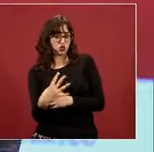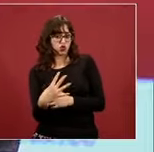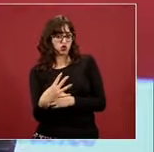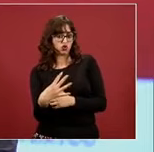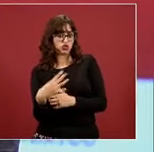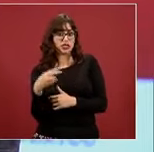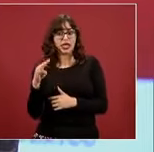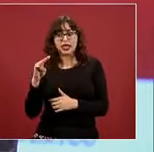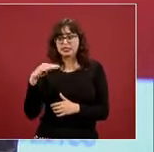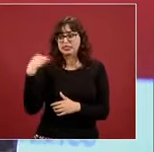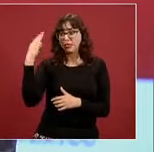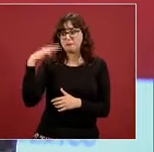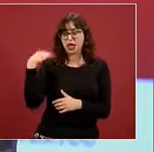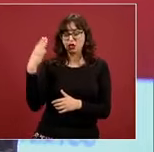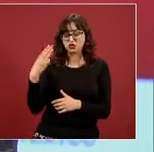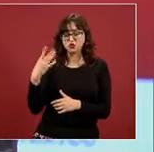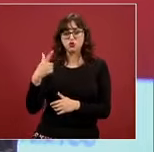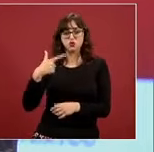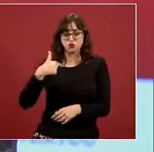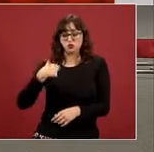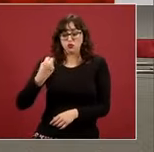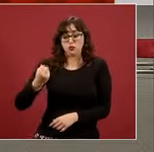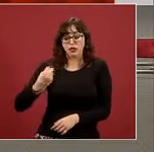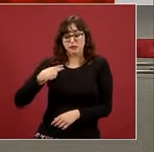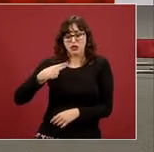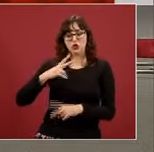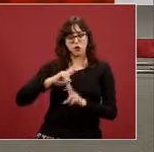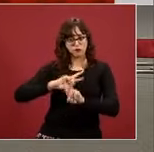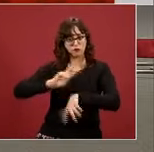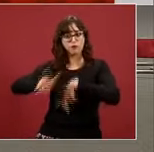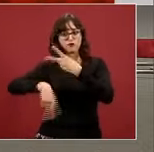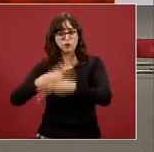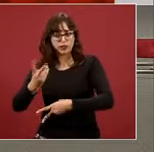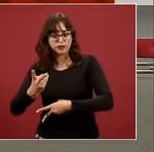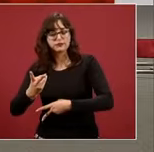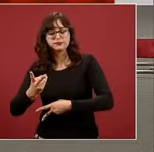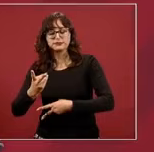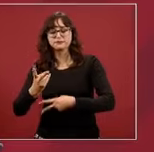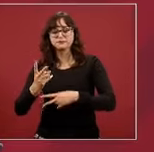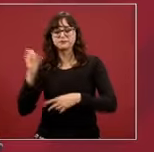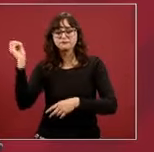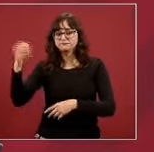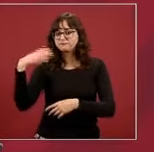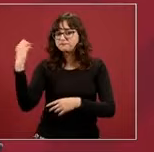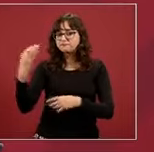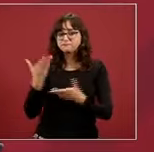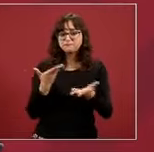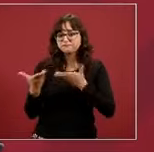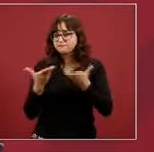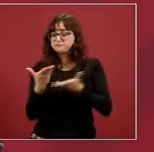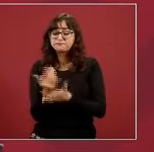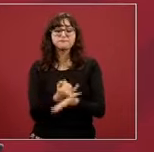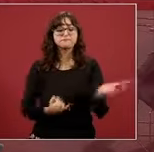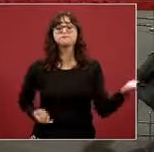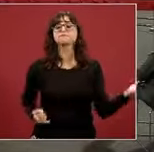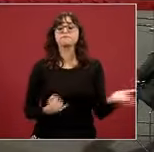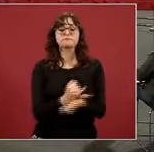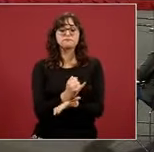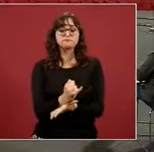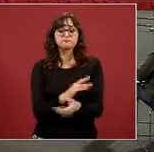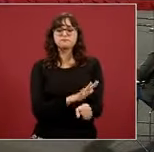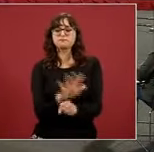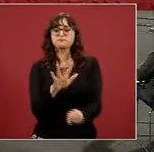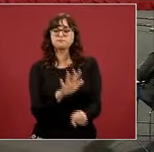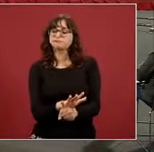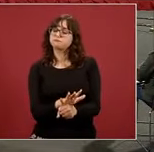tuve el privilegio de ser invitado a ese foro, pero se tomó la decisión de suspender el ciclo educativo. En